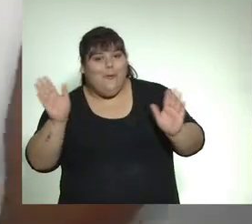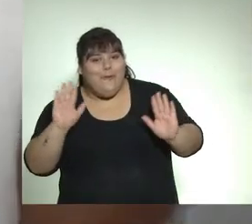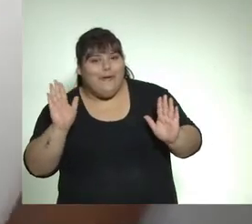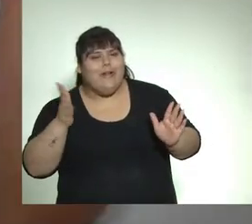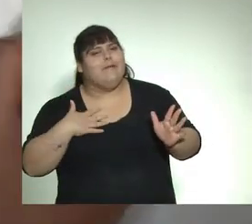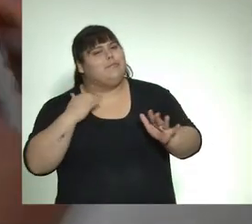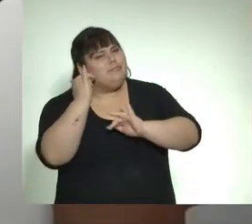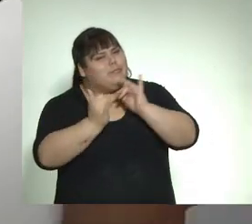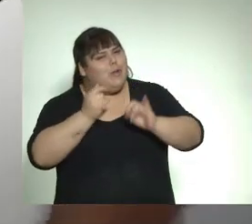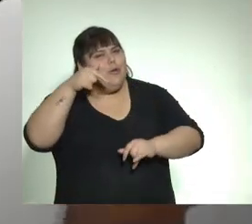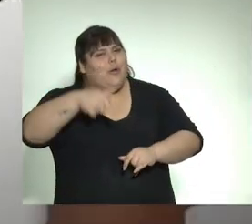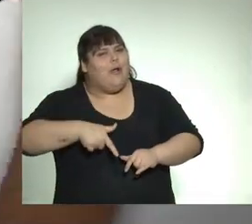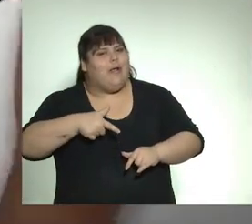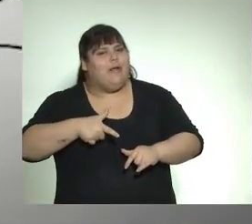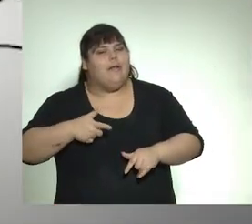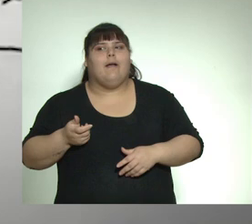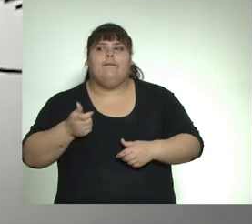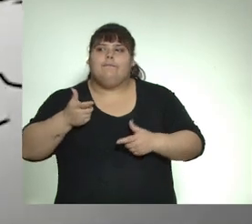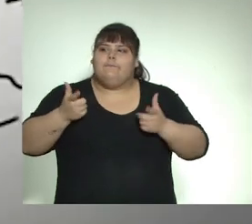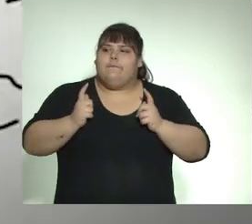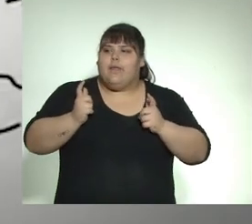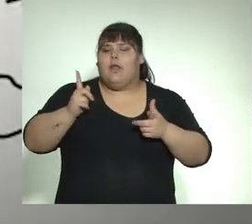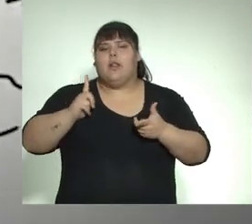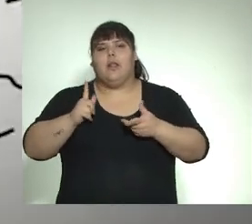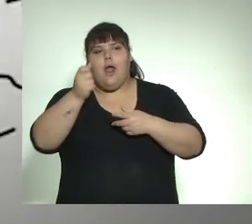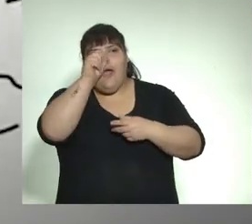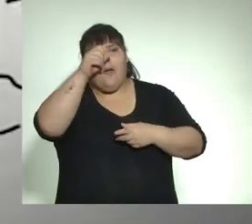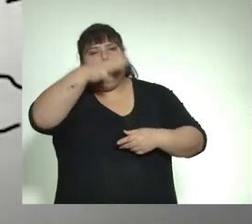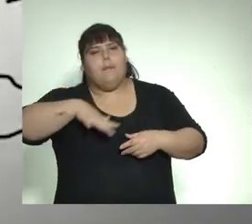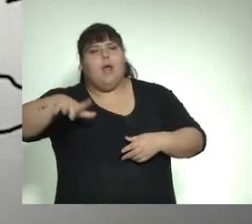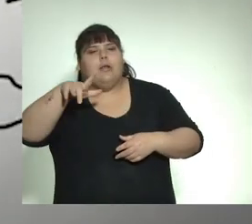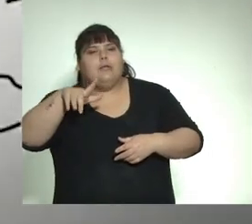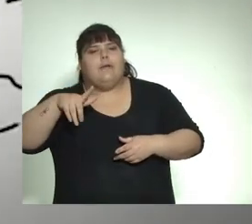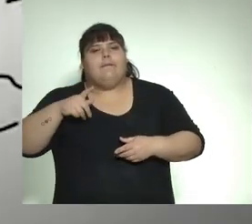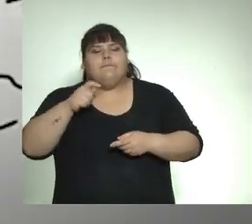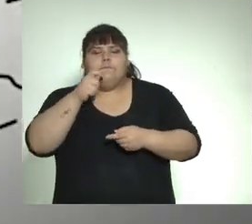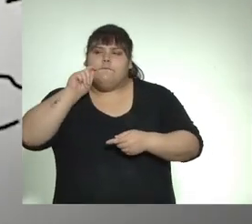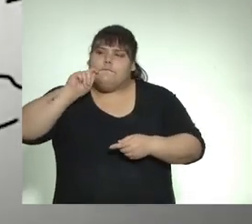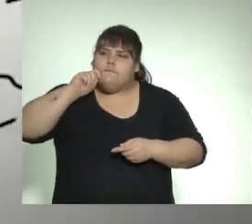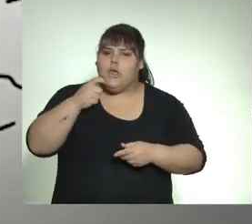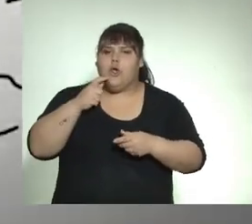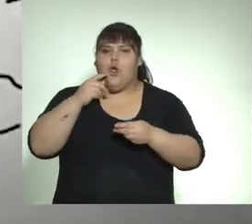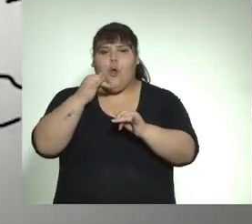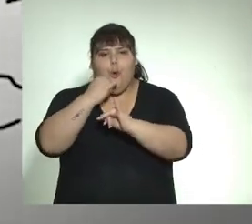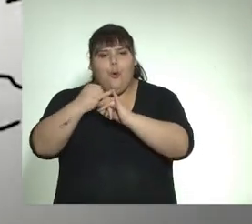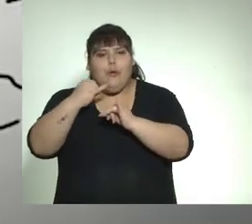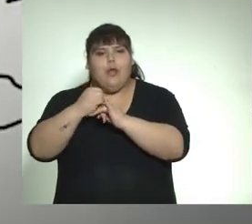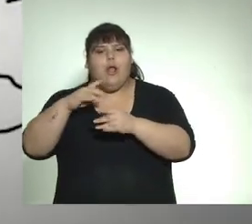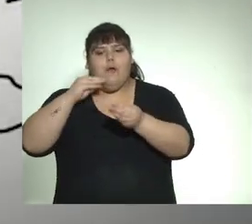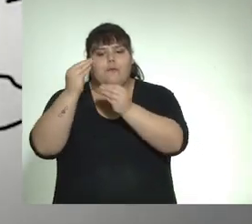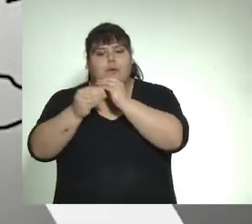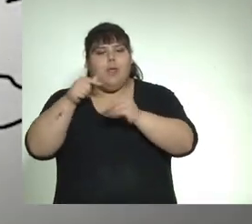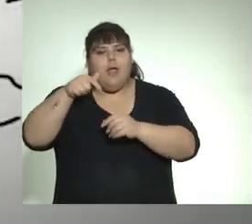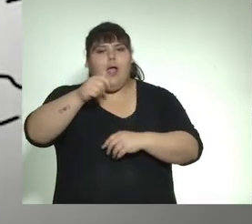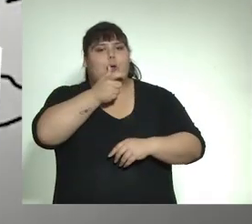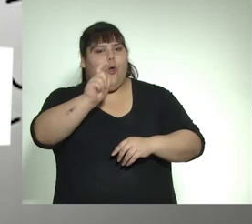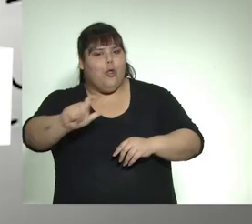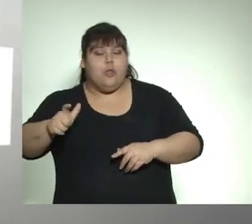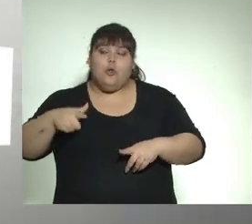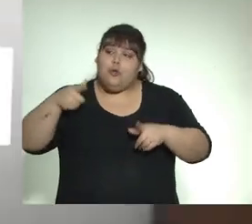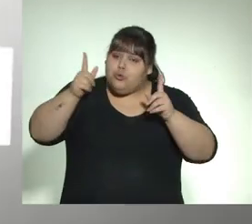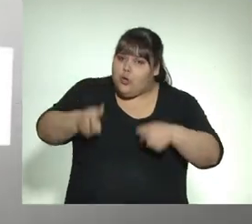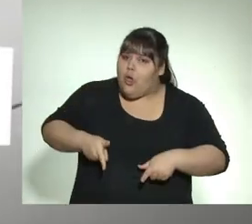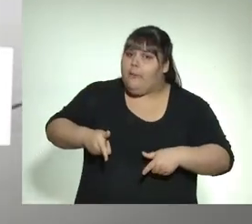Hola, te cuento que estoy muy bien disfrutando al aire libre de un hermoso almuerzo familiar en la costa. Oh,